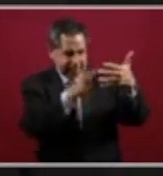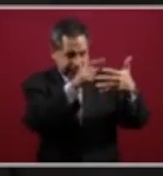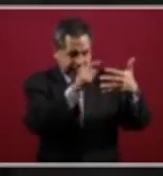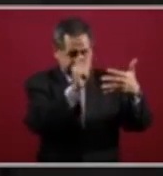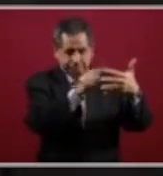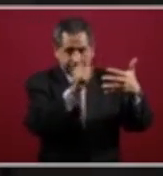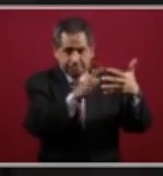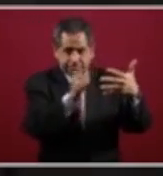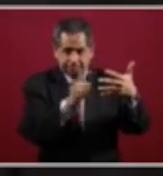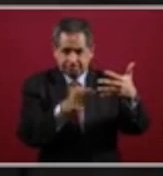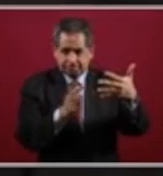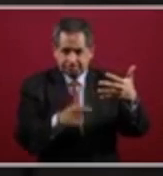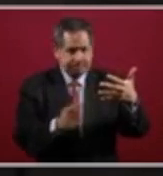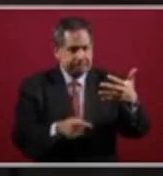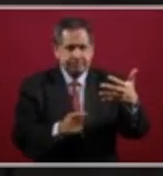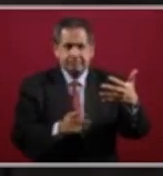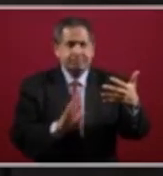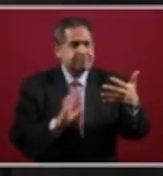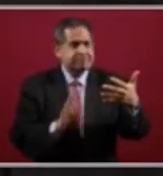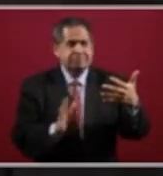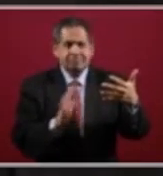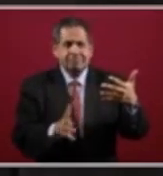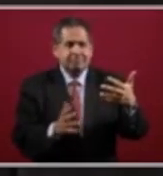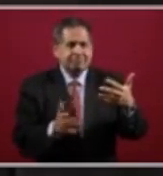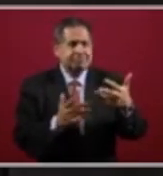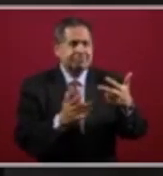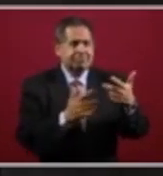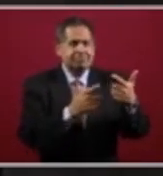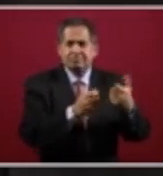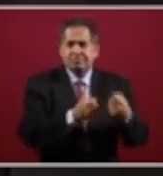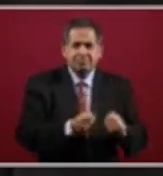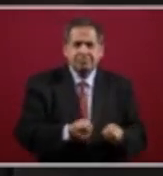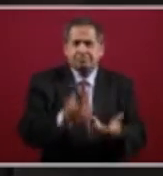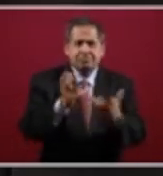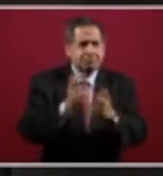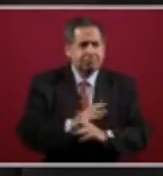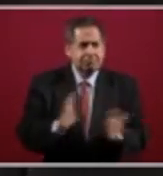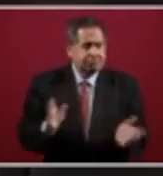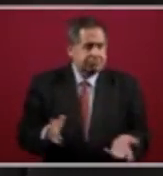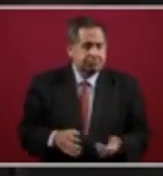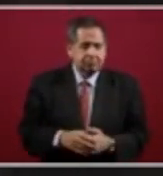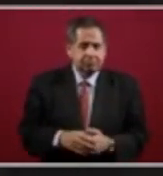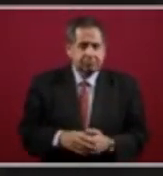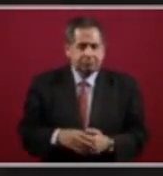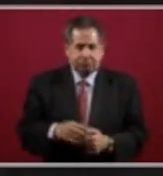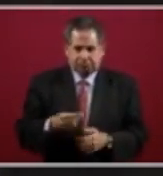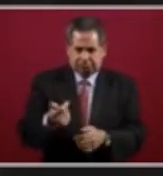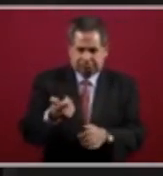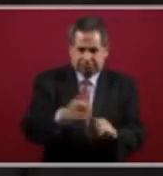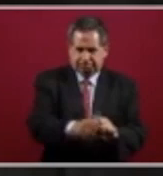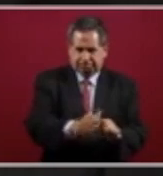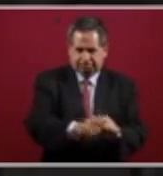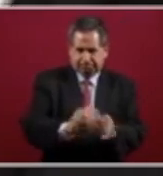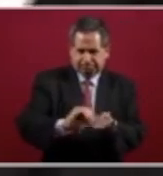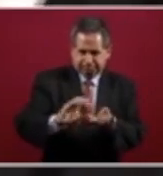abogados, al dinero, el numerario, el billuyo,